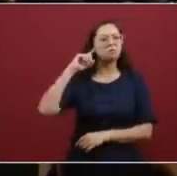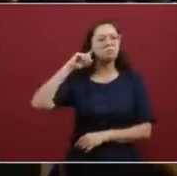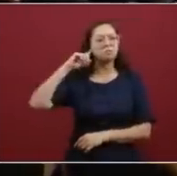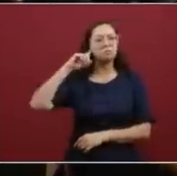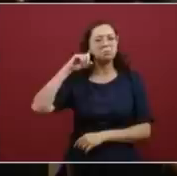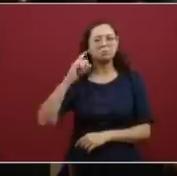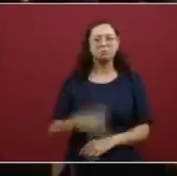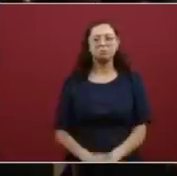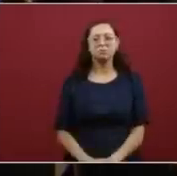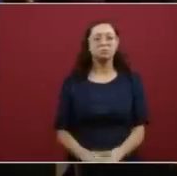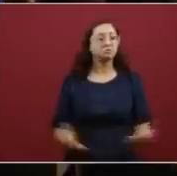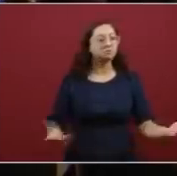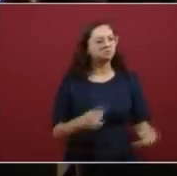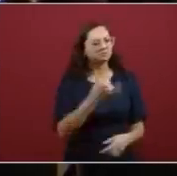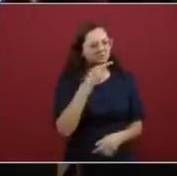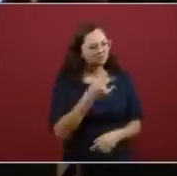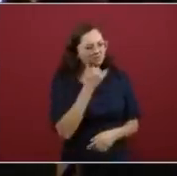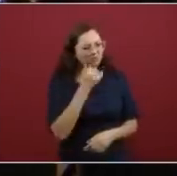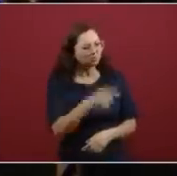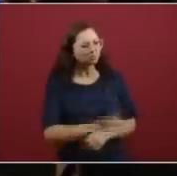Ni levantaste la mano.